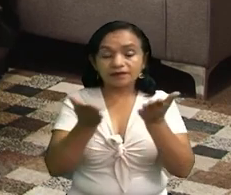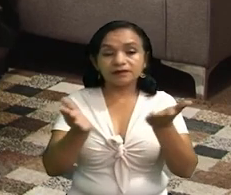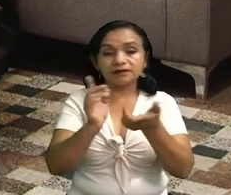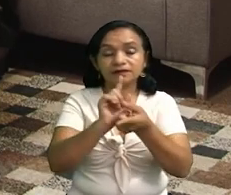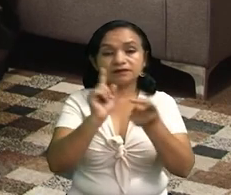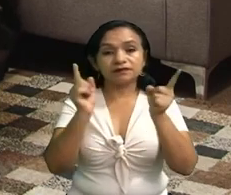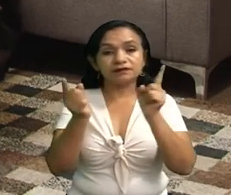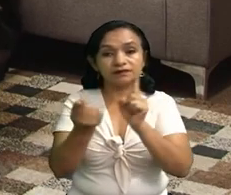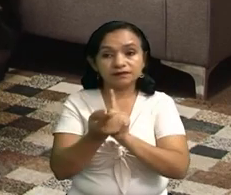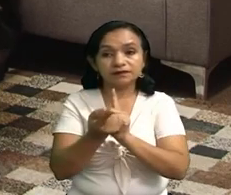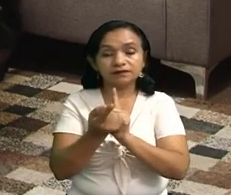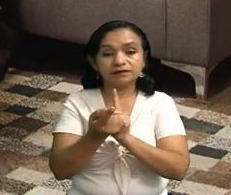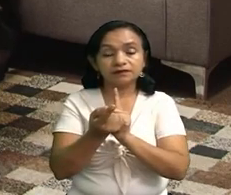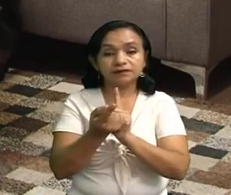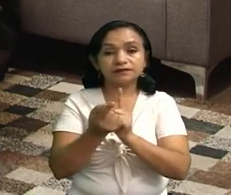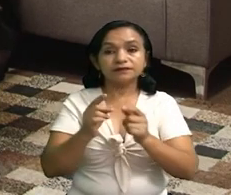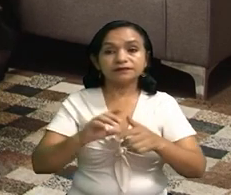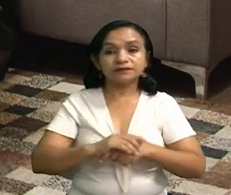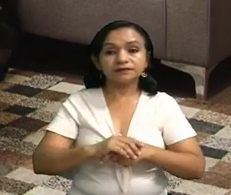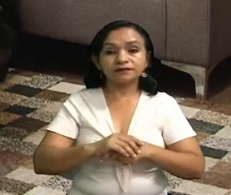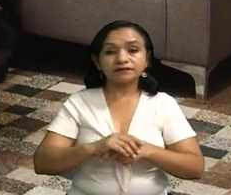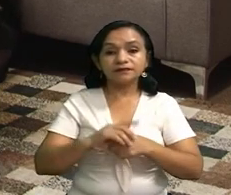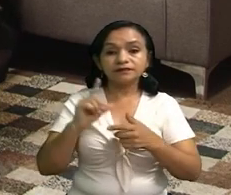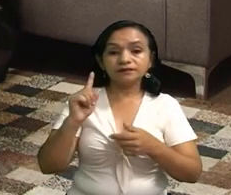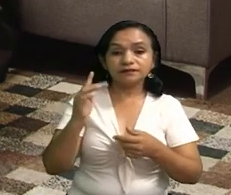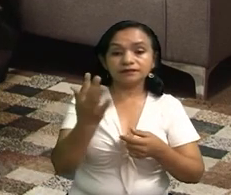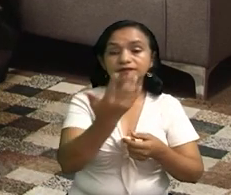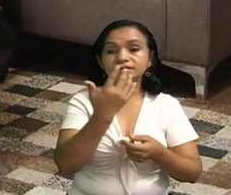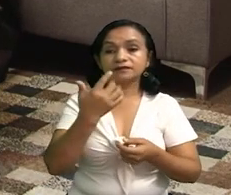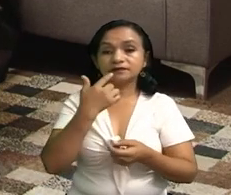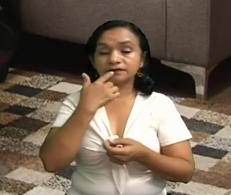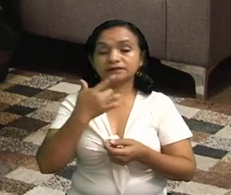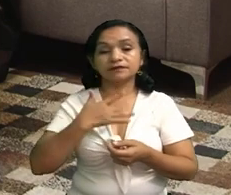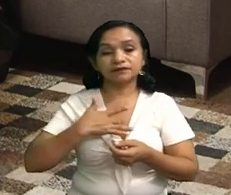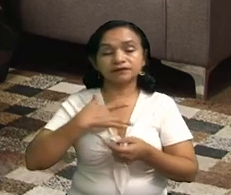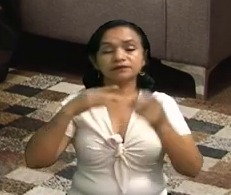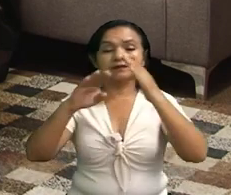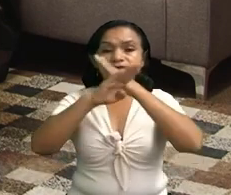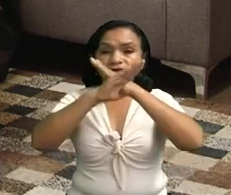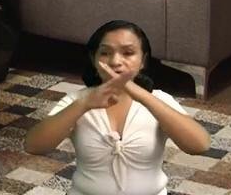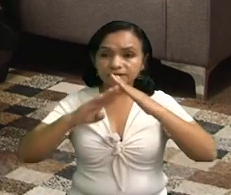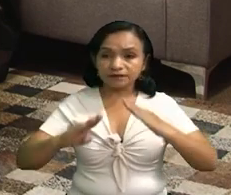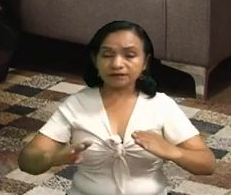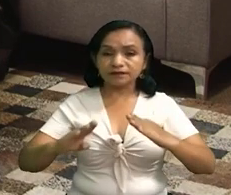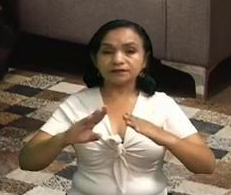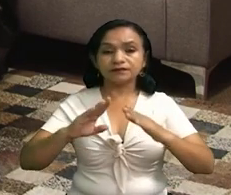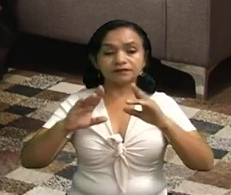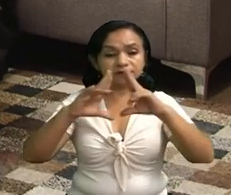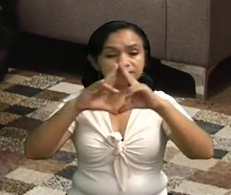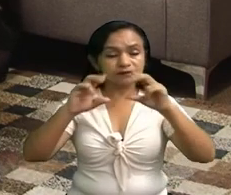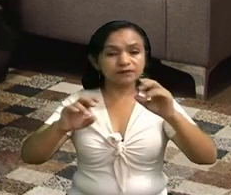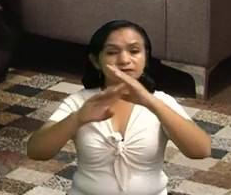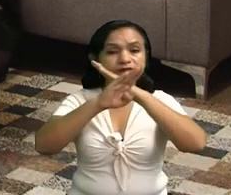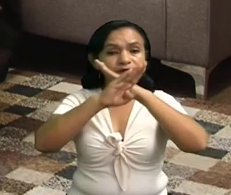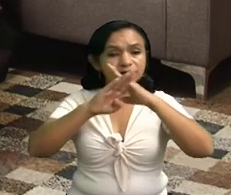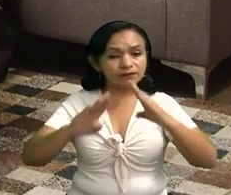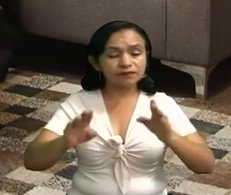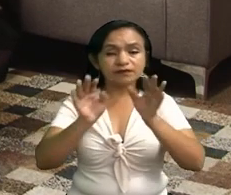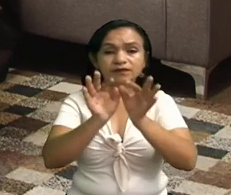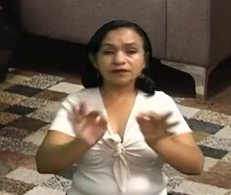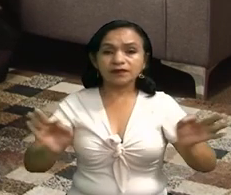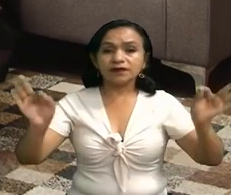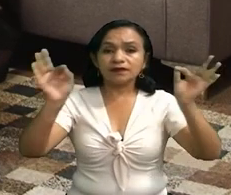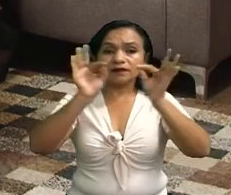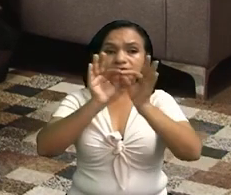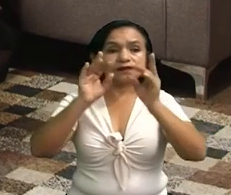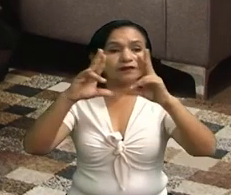cambios, y por eso nosotros decimos necesitamos paz en Nicaragua, porque la paz para nosotros es importante, porque